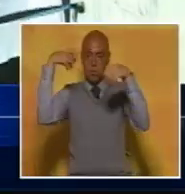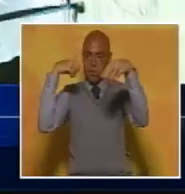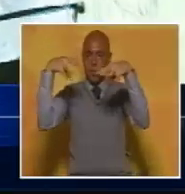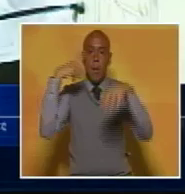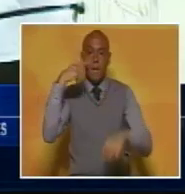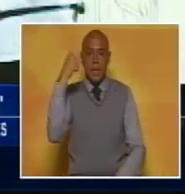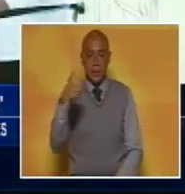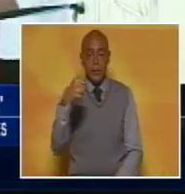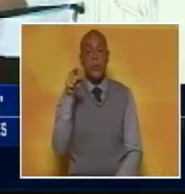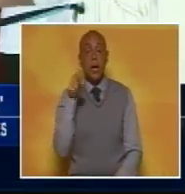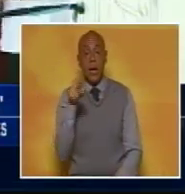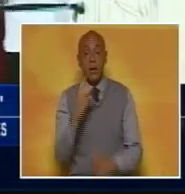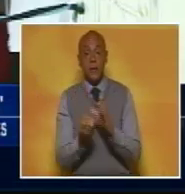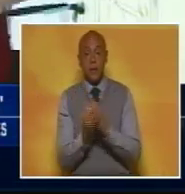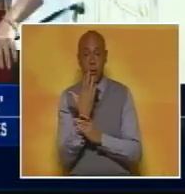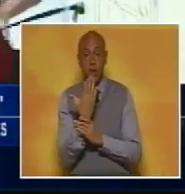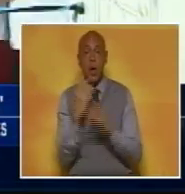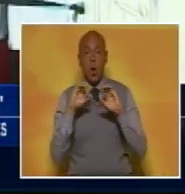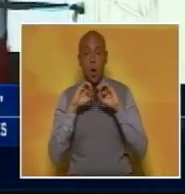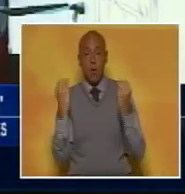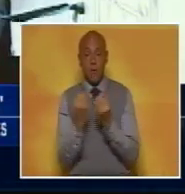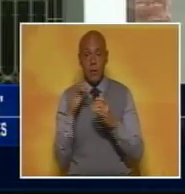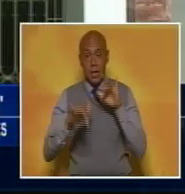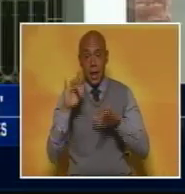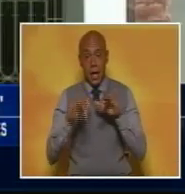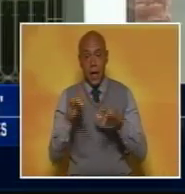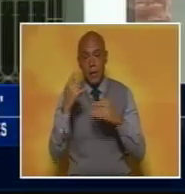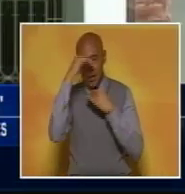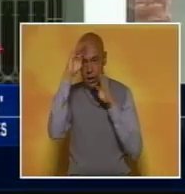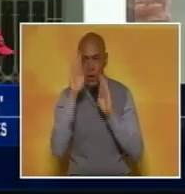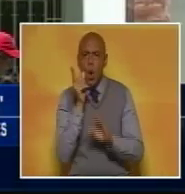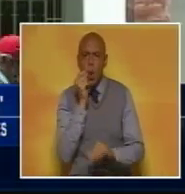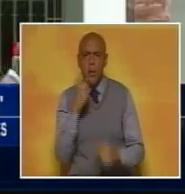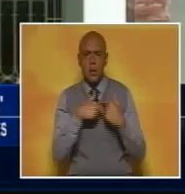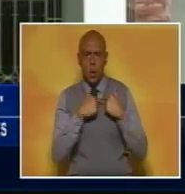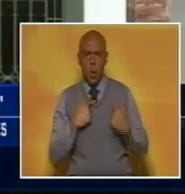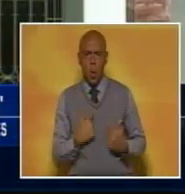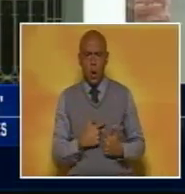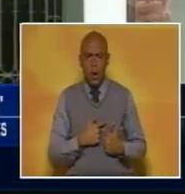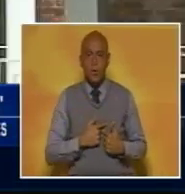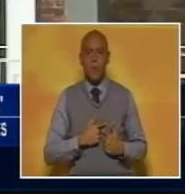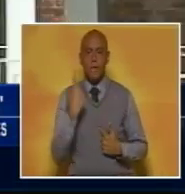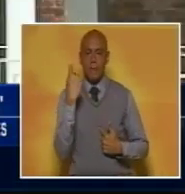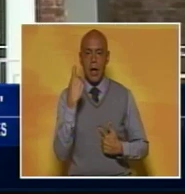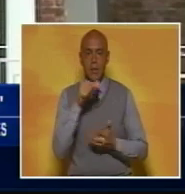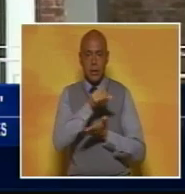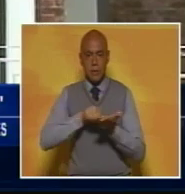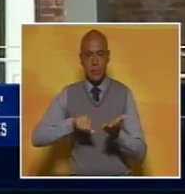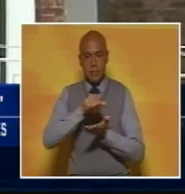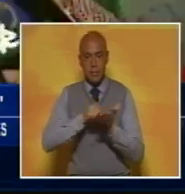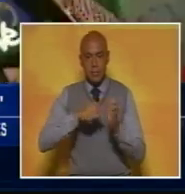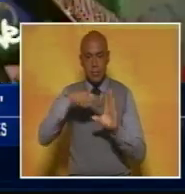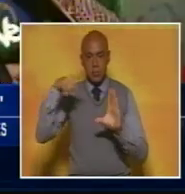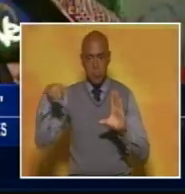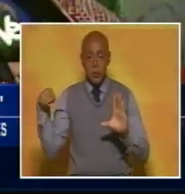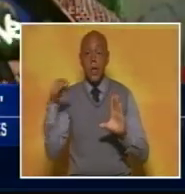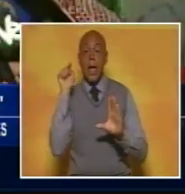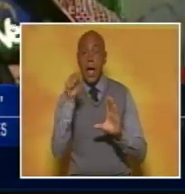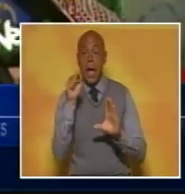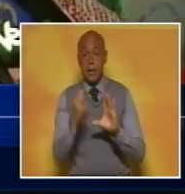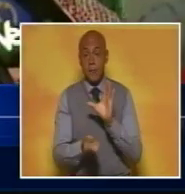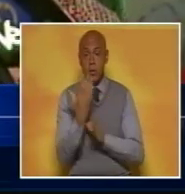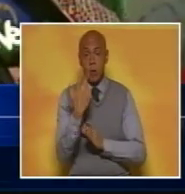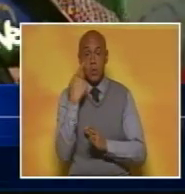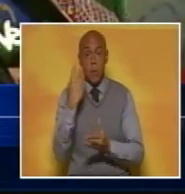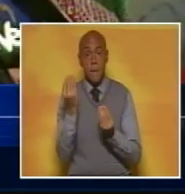Prieto inauguró la oficina Corazón Zulia Mía para atender a personas que requieran procedimientos cardiovasculares. Esta institución arranca